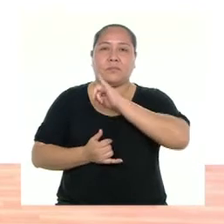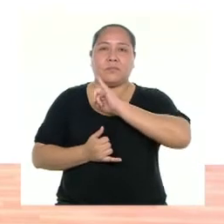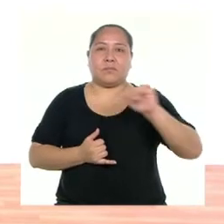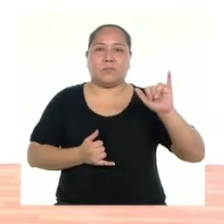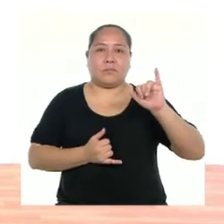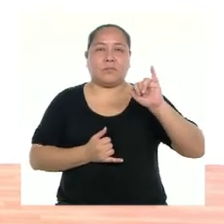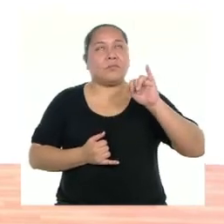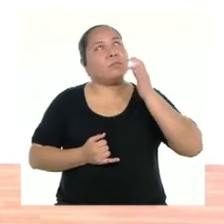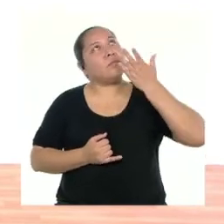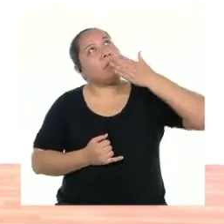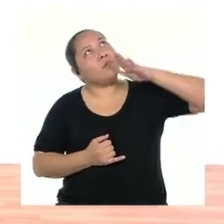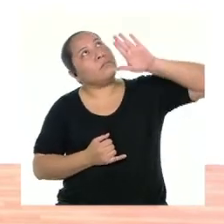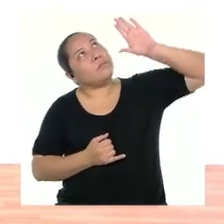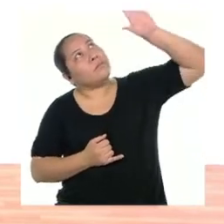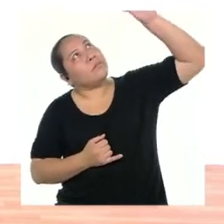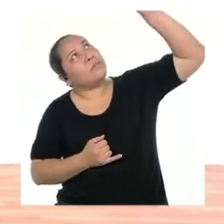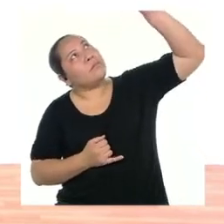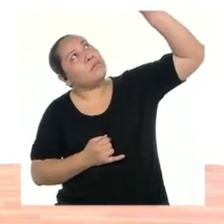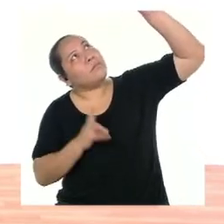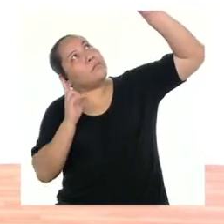mirando al cielo.